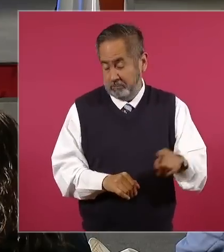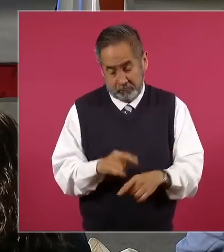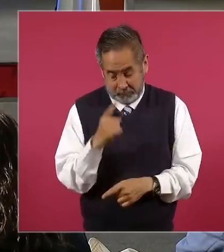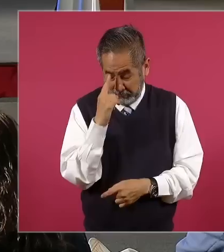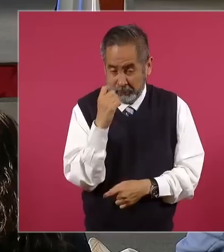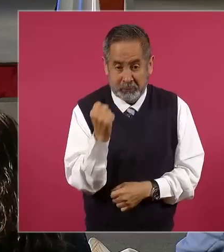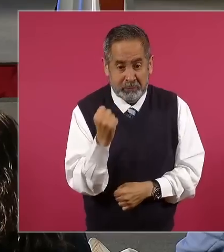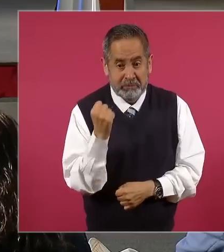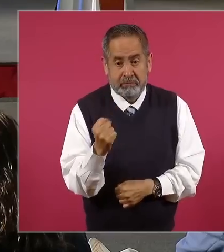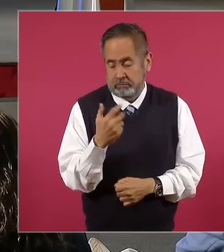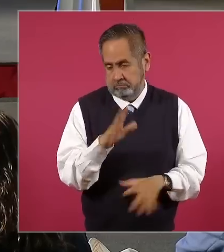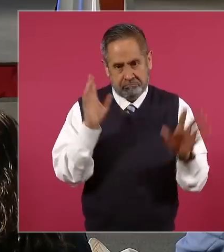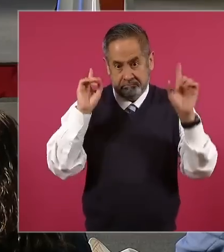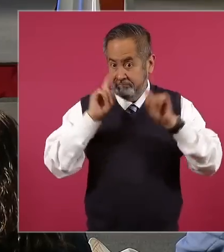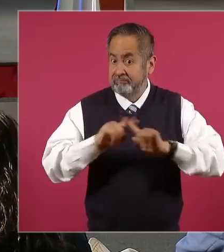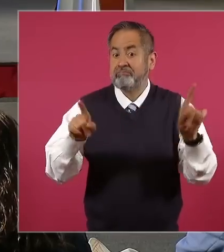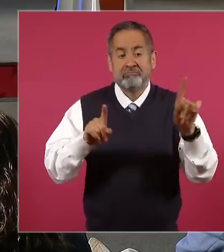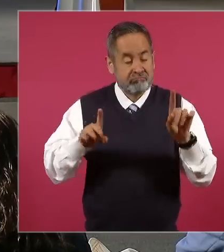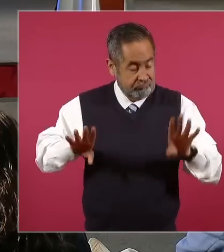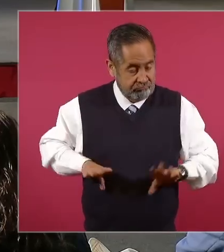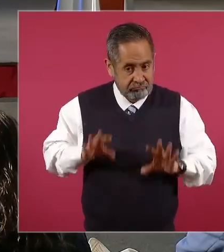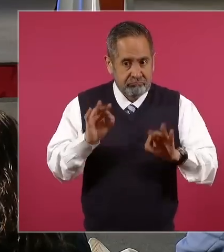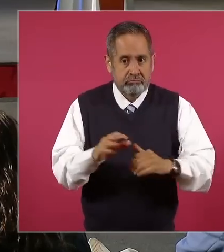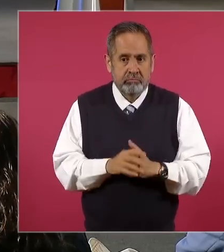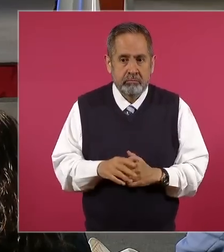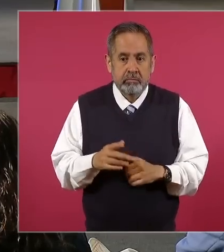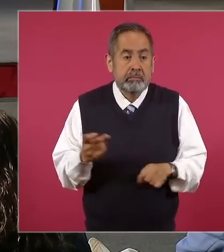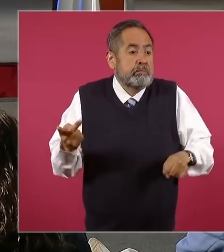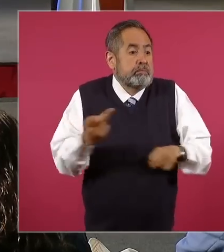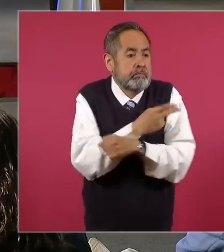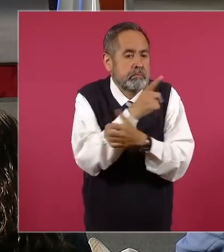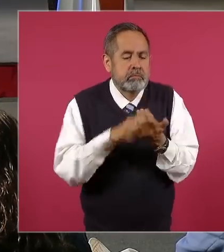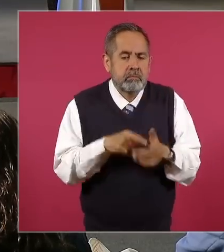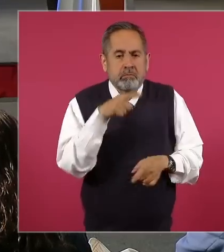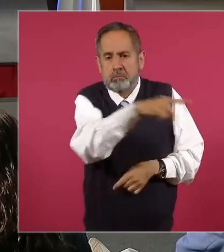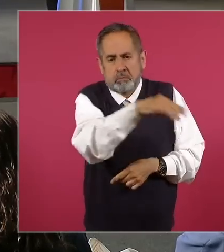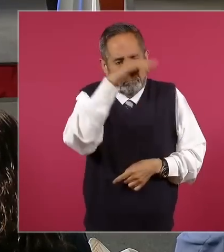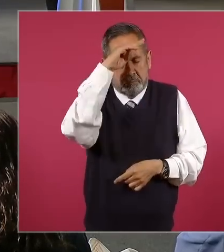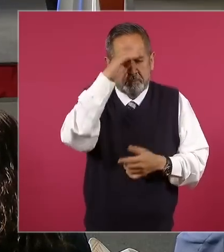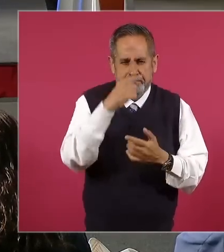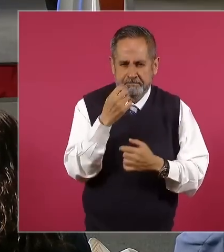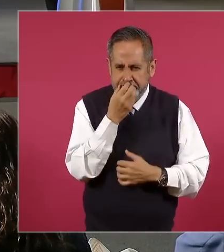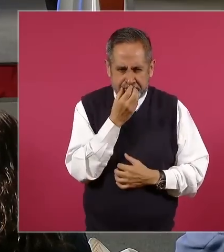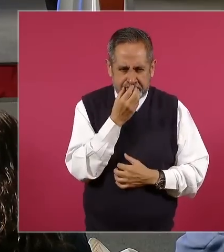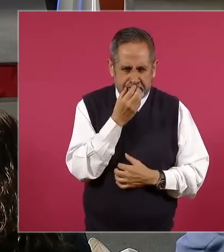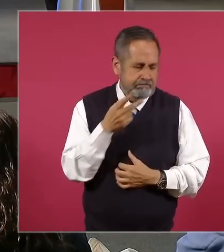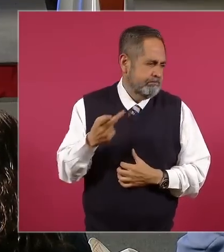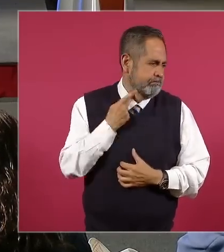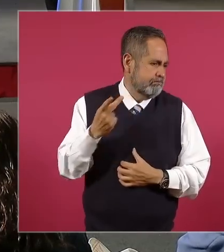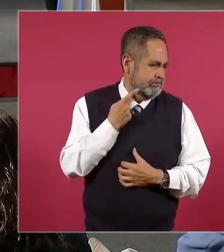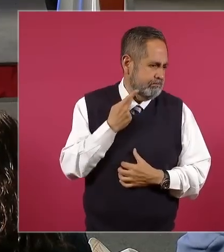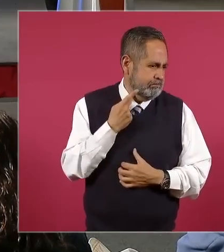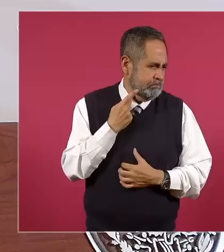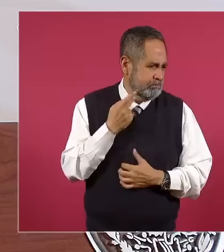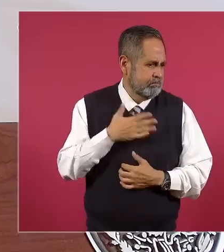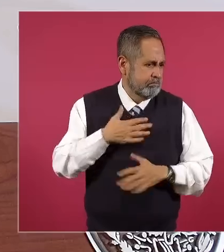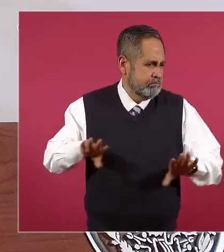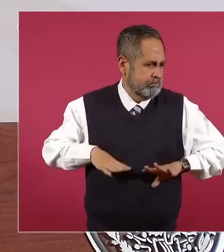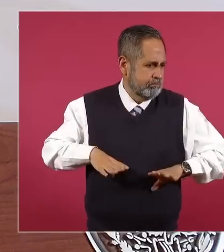amedrentar. No. ¿Qué fue? Pues fue una decisión política.